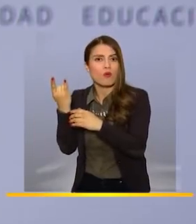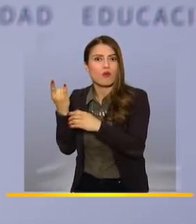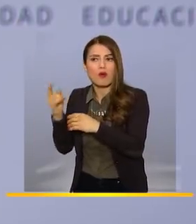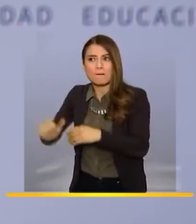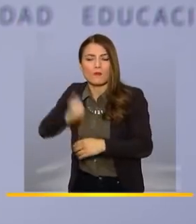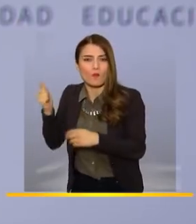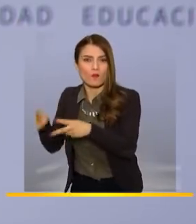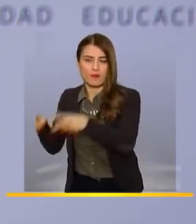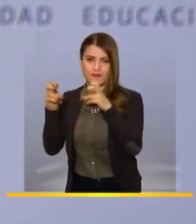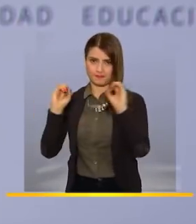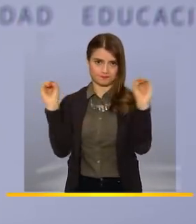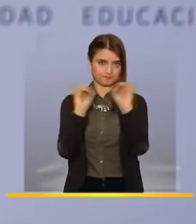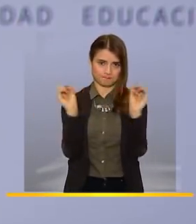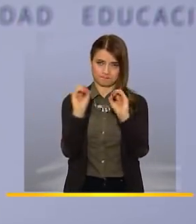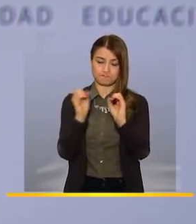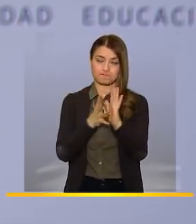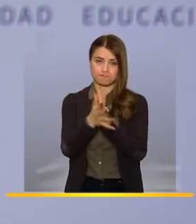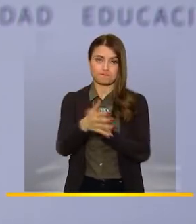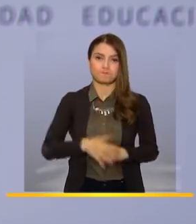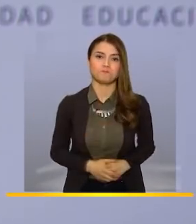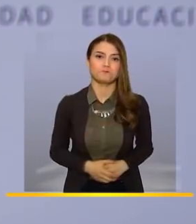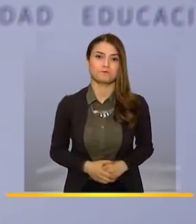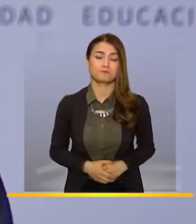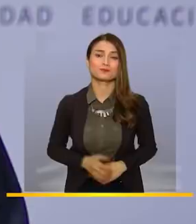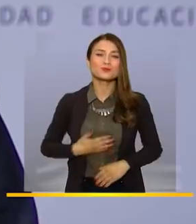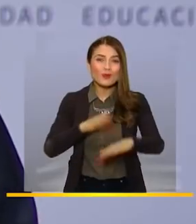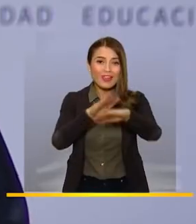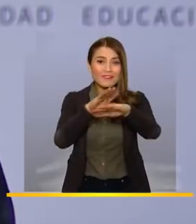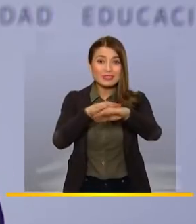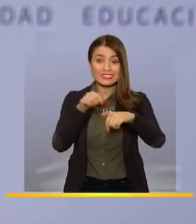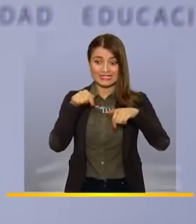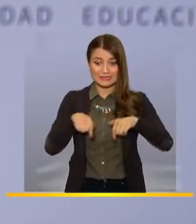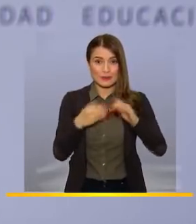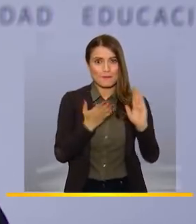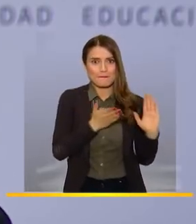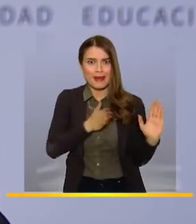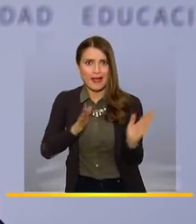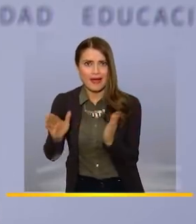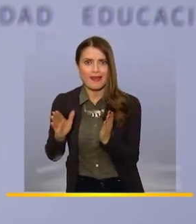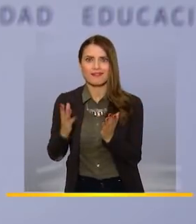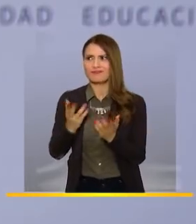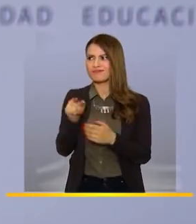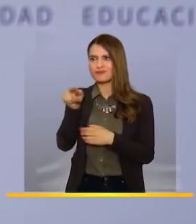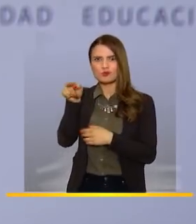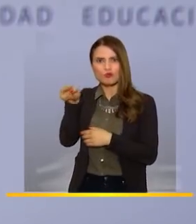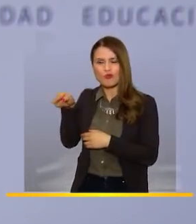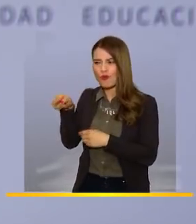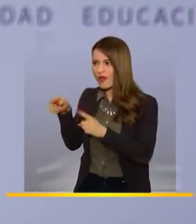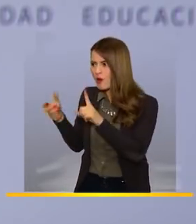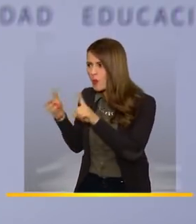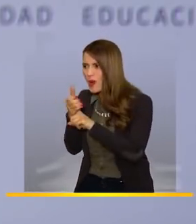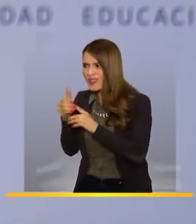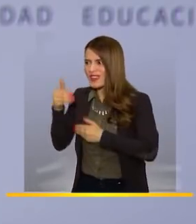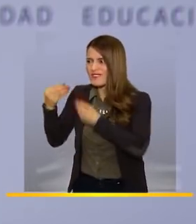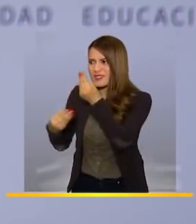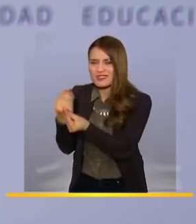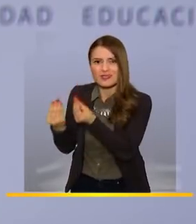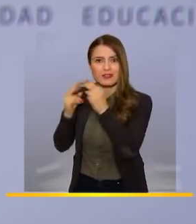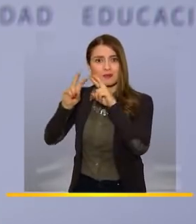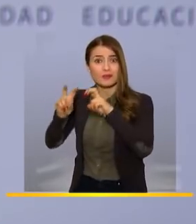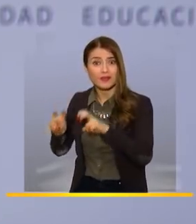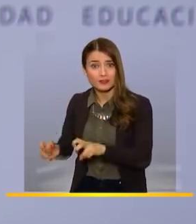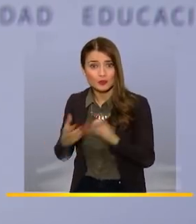Este es un proyecto sobre el cual Colombia debe sentirse orgullosa, orgullosa de que